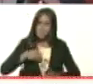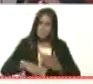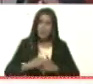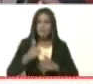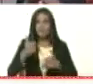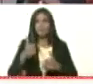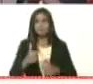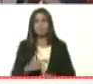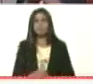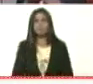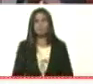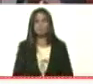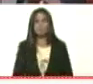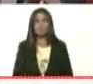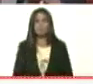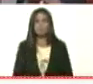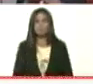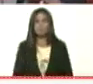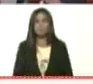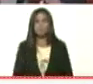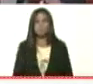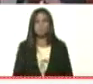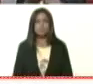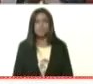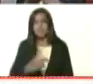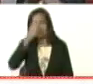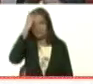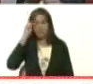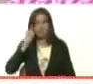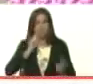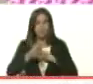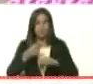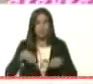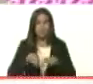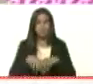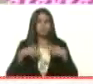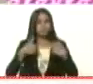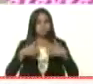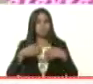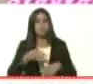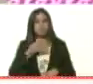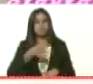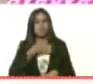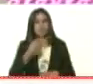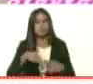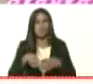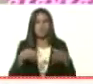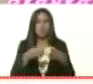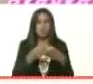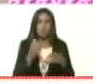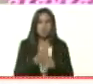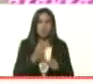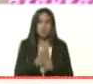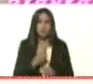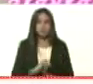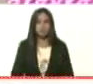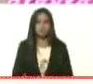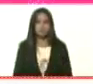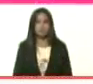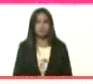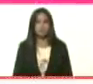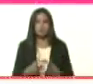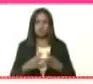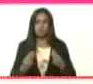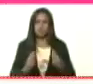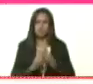Vas bien, Taret. Taret, conviértete en un militante socialista de la clase obrera. Con